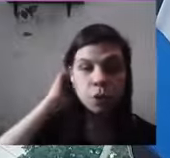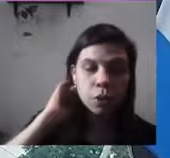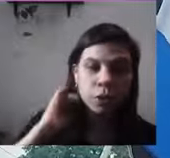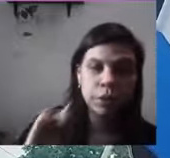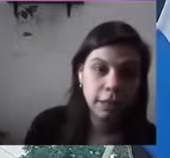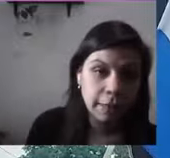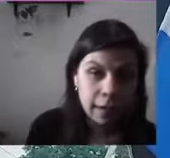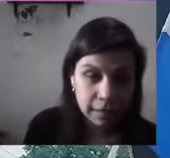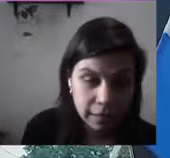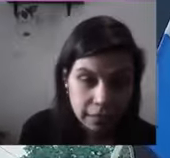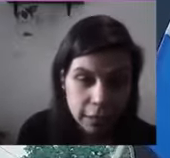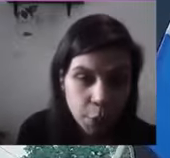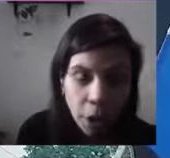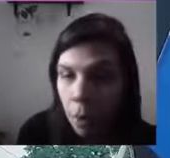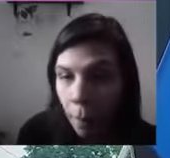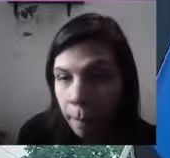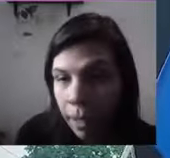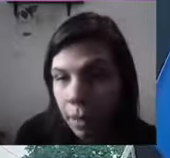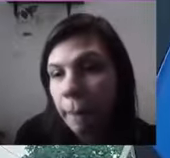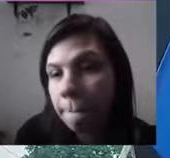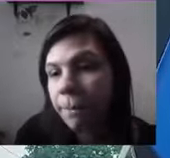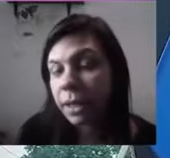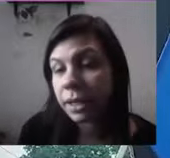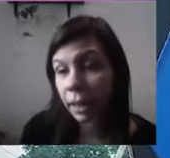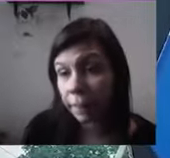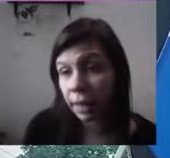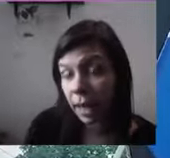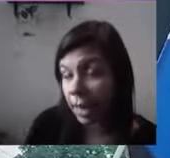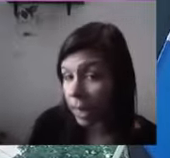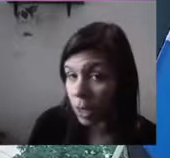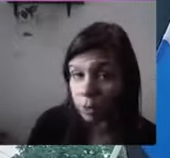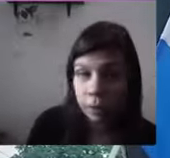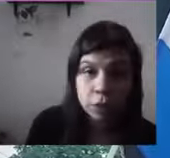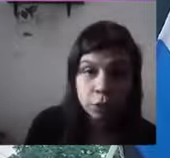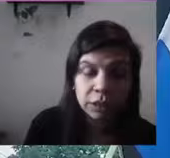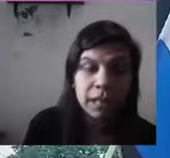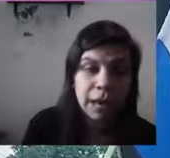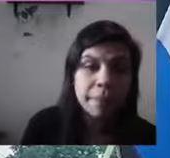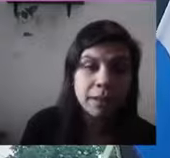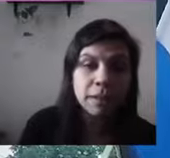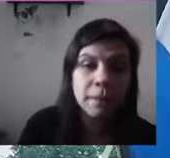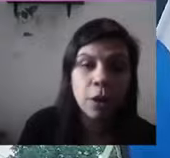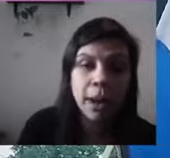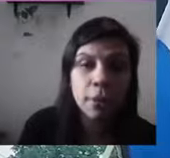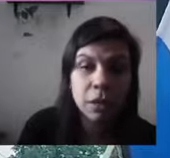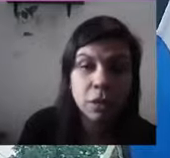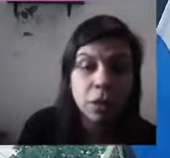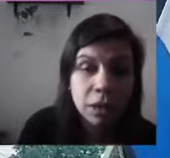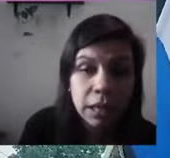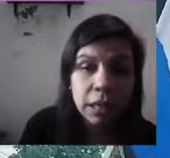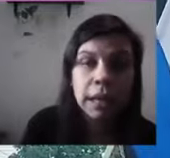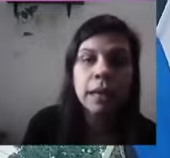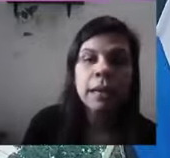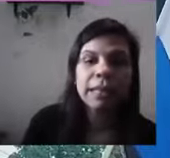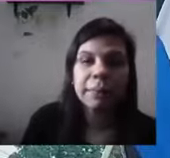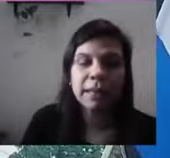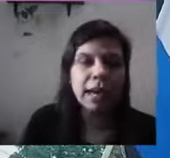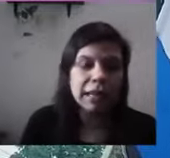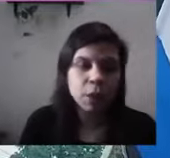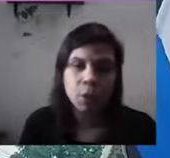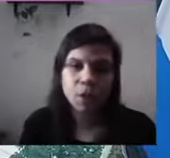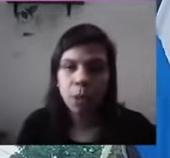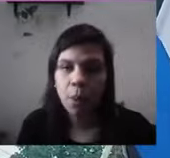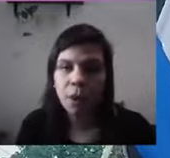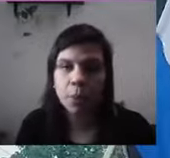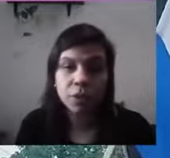discurso de estigma racista no es nuevo en Panamá, se repite en cada conflicto en el que ha participado la población indígena, de